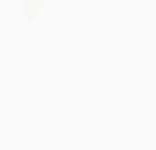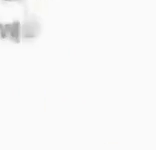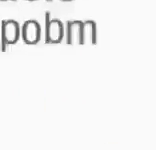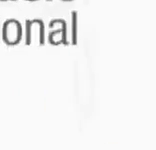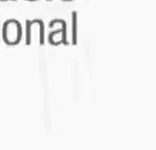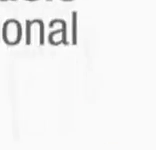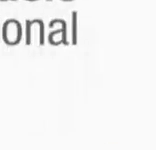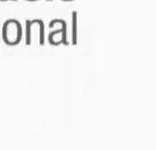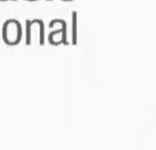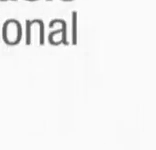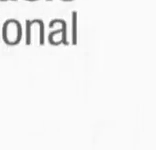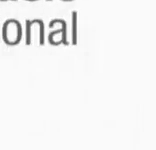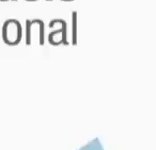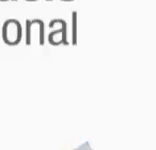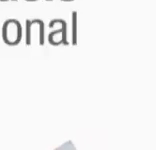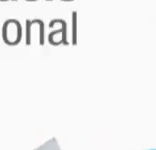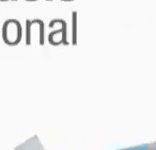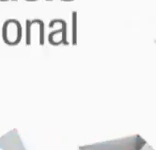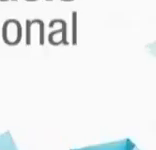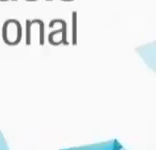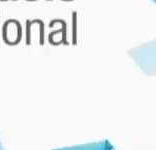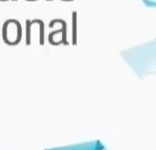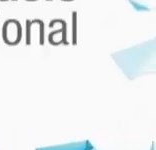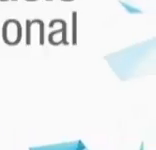Fin de espacio promocional.